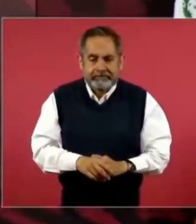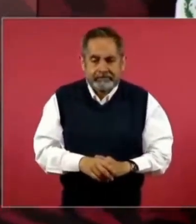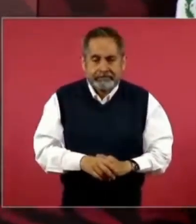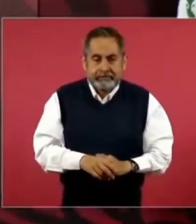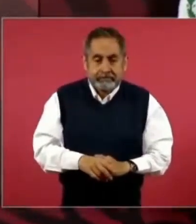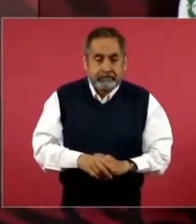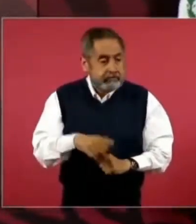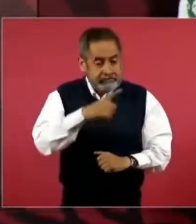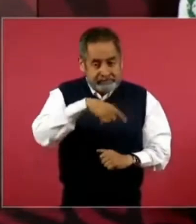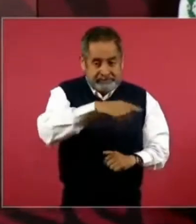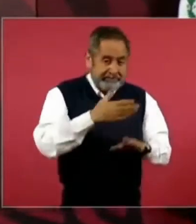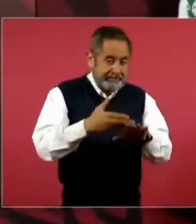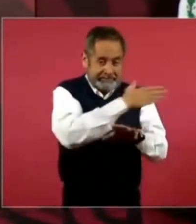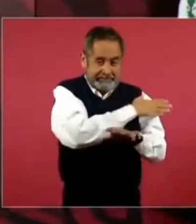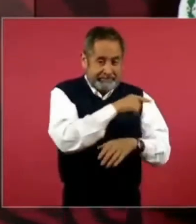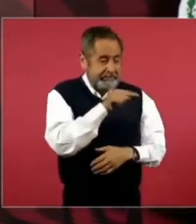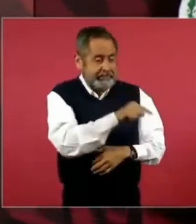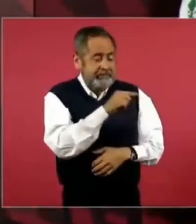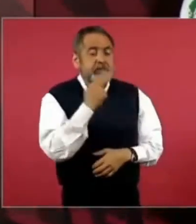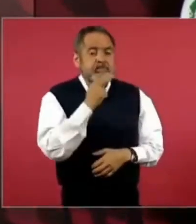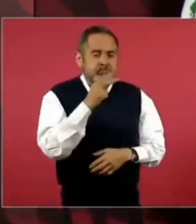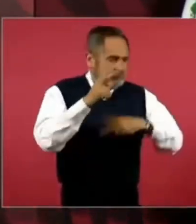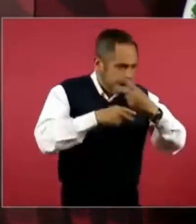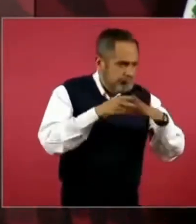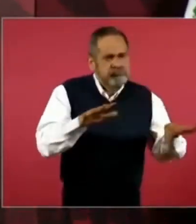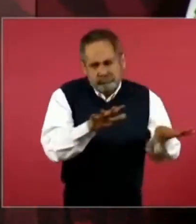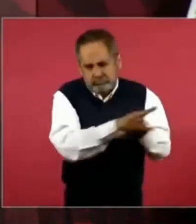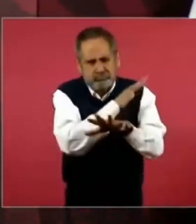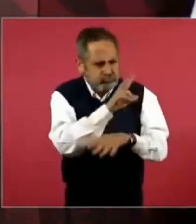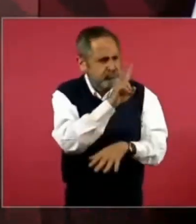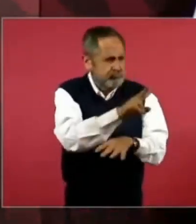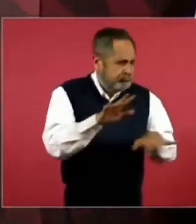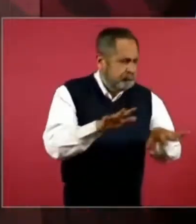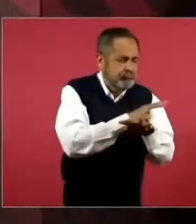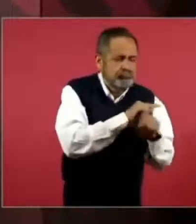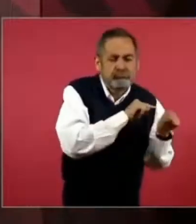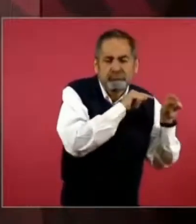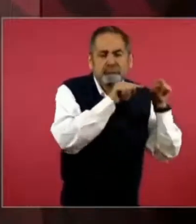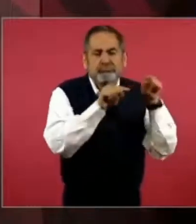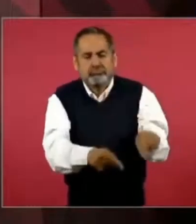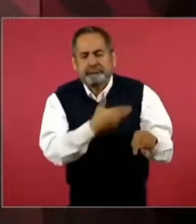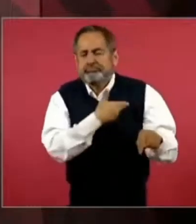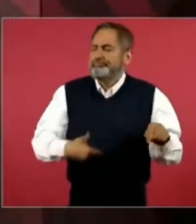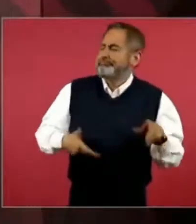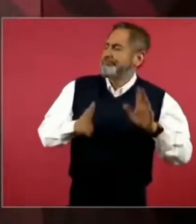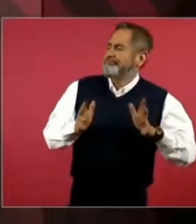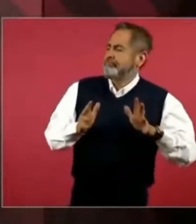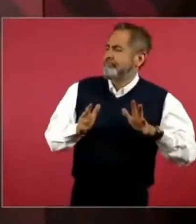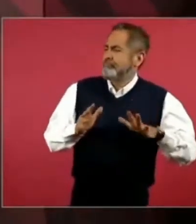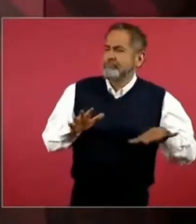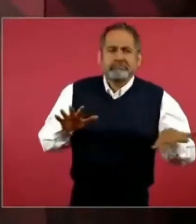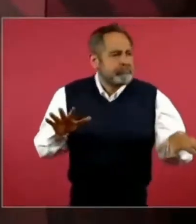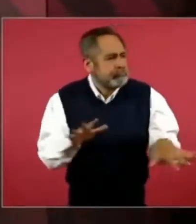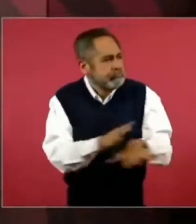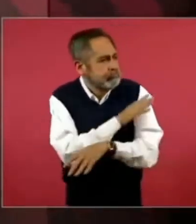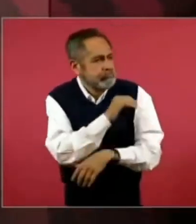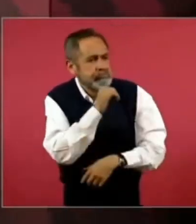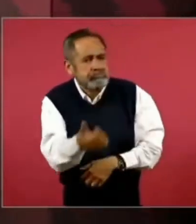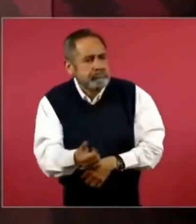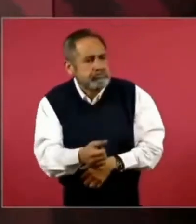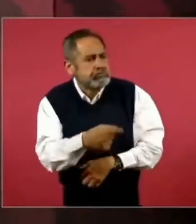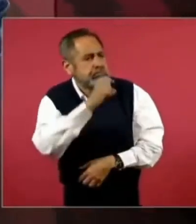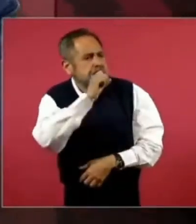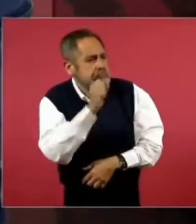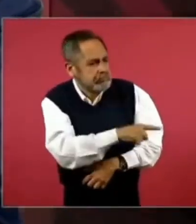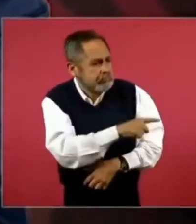cuando la usaron mucho, llegaron al gobierno y no hubo ningún cambio. Al